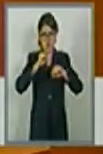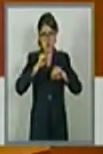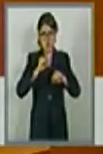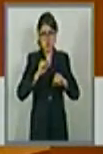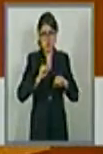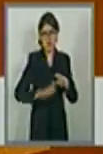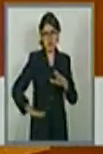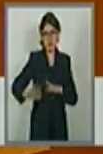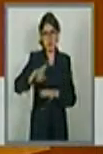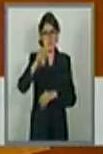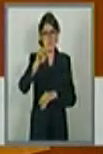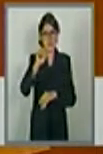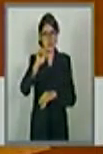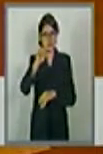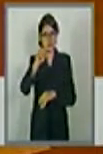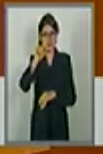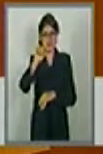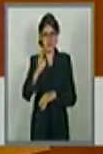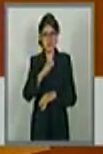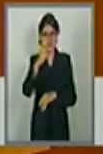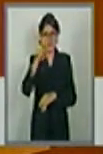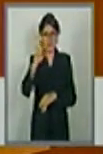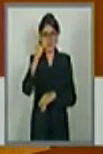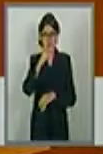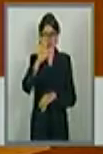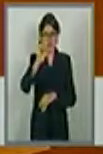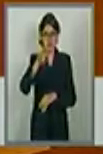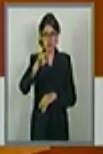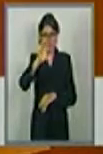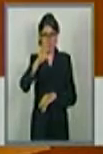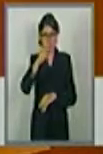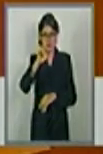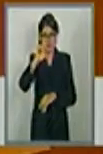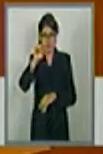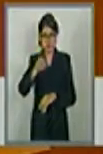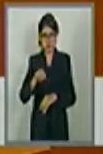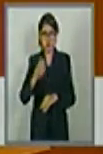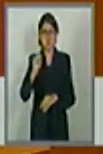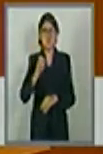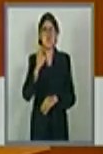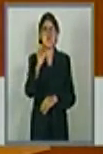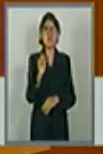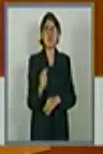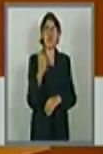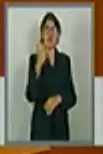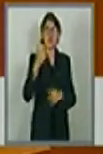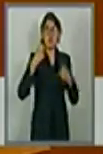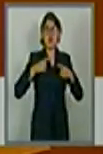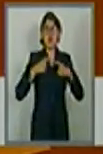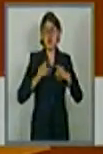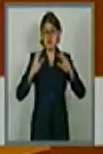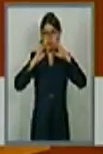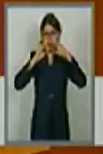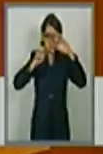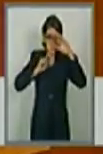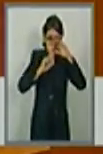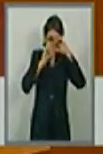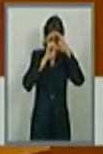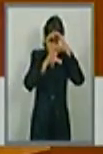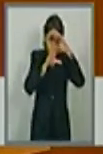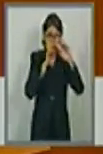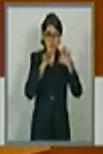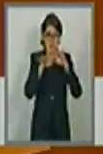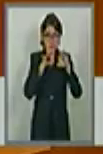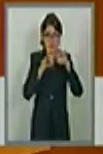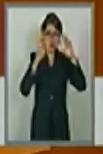en Pasta de Conchos, en donde perdieron la vida 65 trabajadores mineros y en donde quedó evidenciada